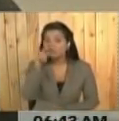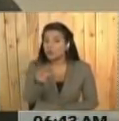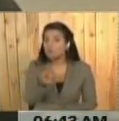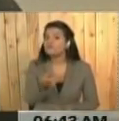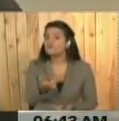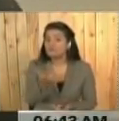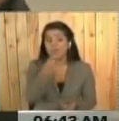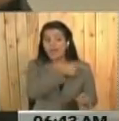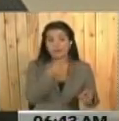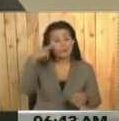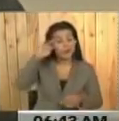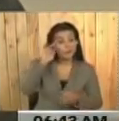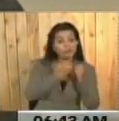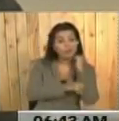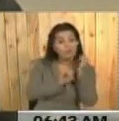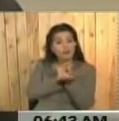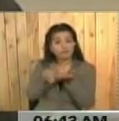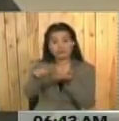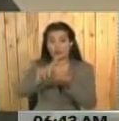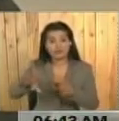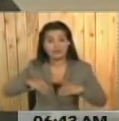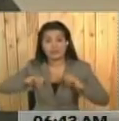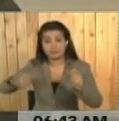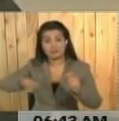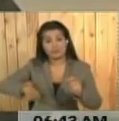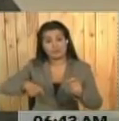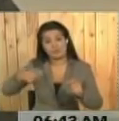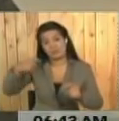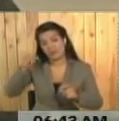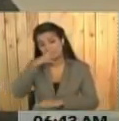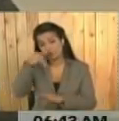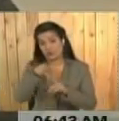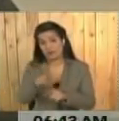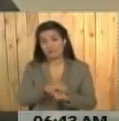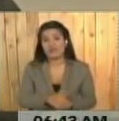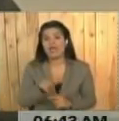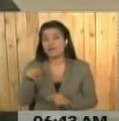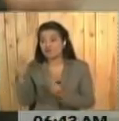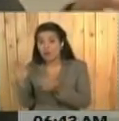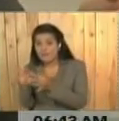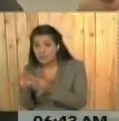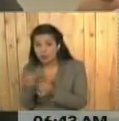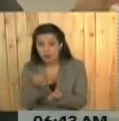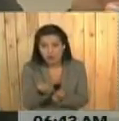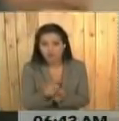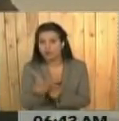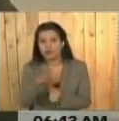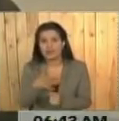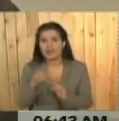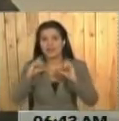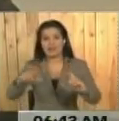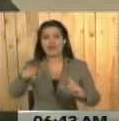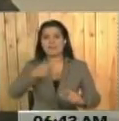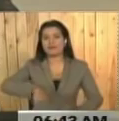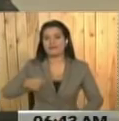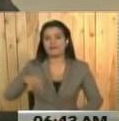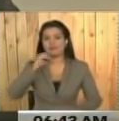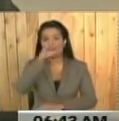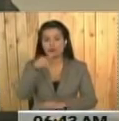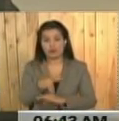asamblea y lo están guisando inclusive hasta compañeros de él para que no sea presidente de la asamblea para tratar de dejar al señor